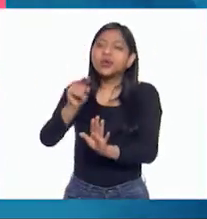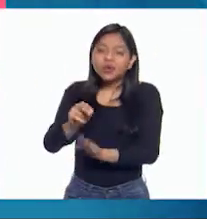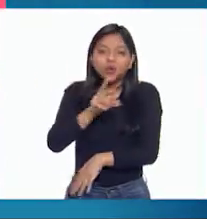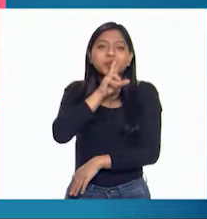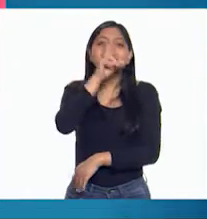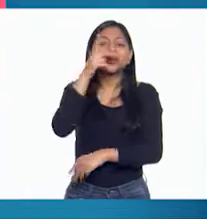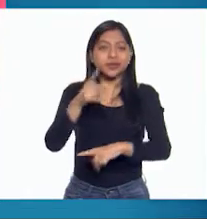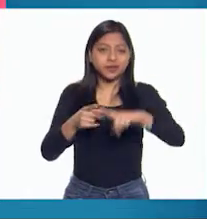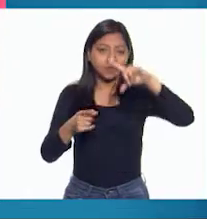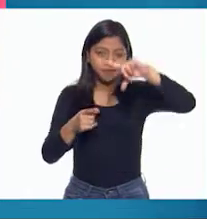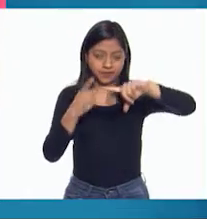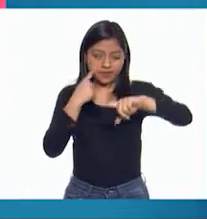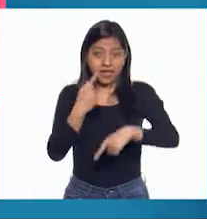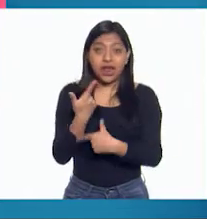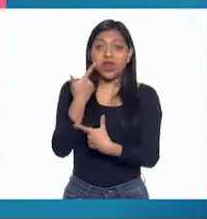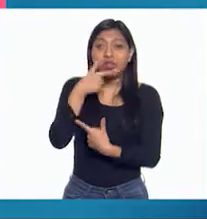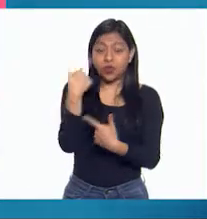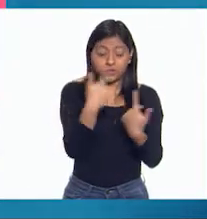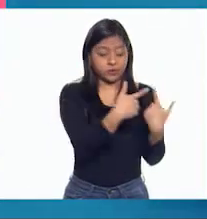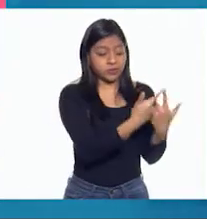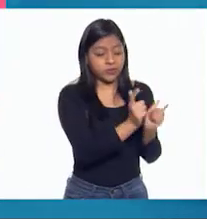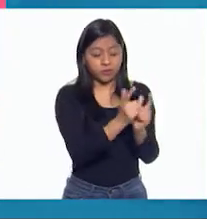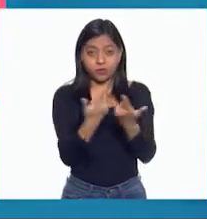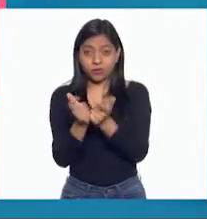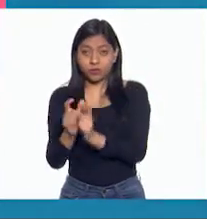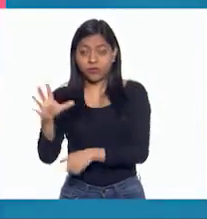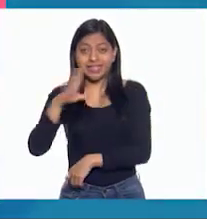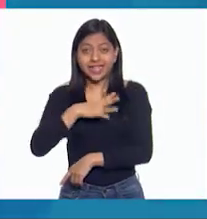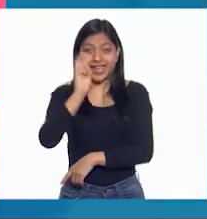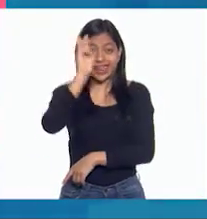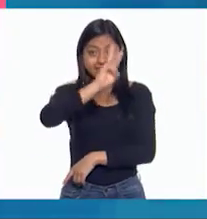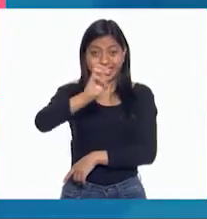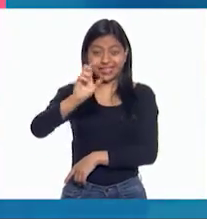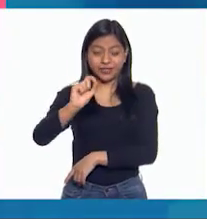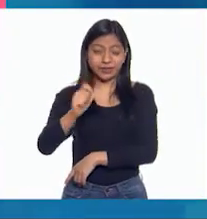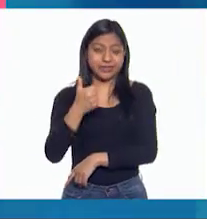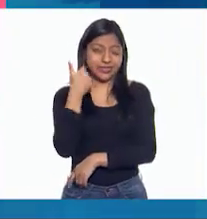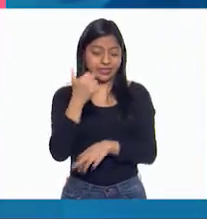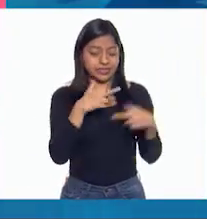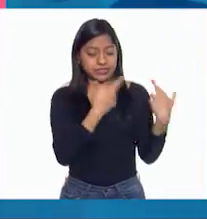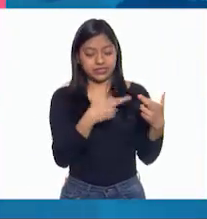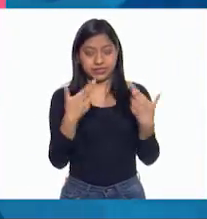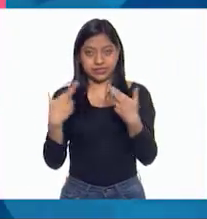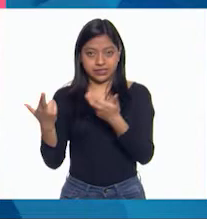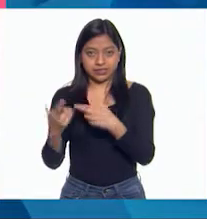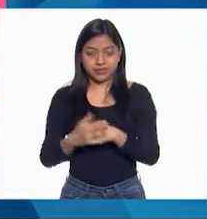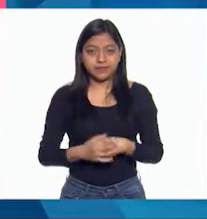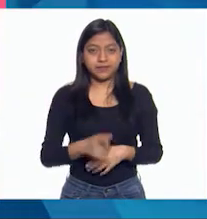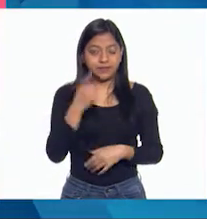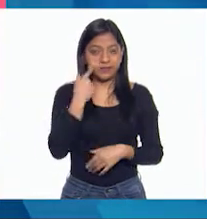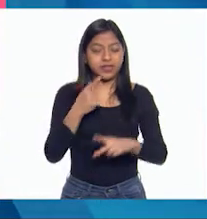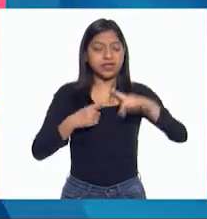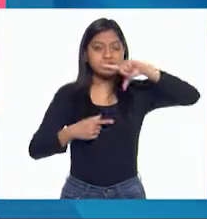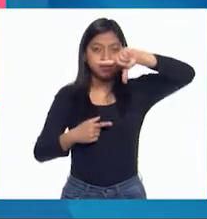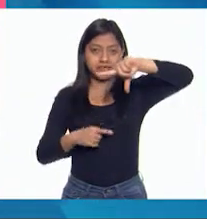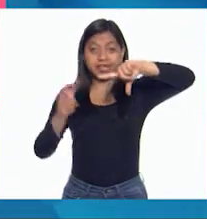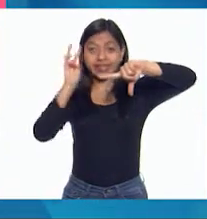vamos a ver. Son 12 grupos y tienes 326 recuerdos. Sí. Entonces hagamos una